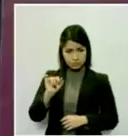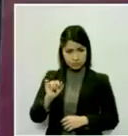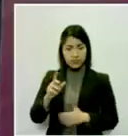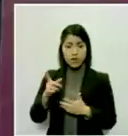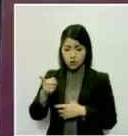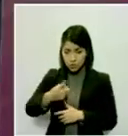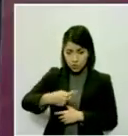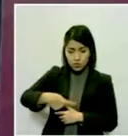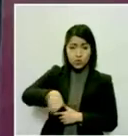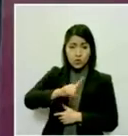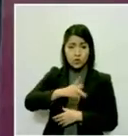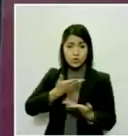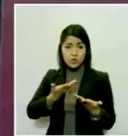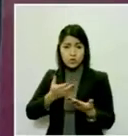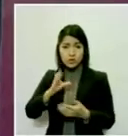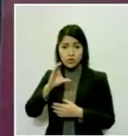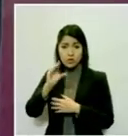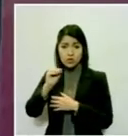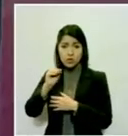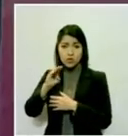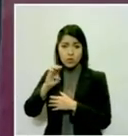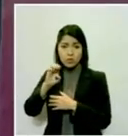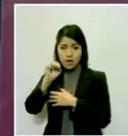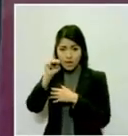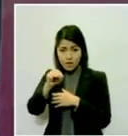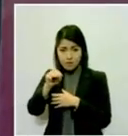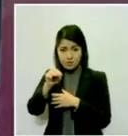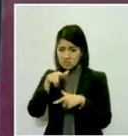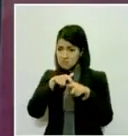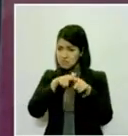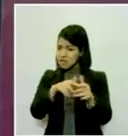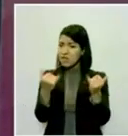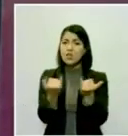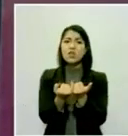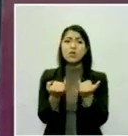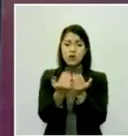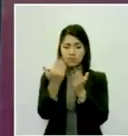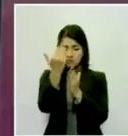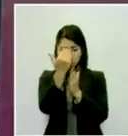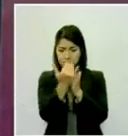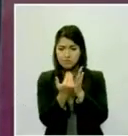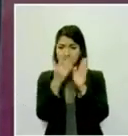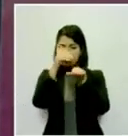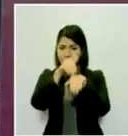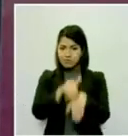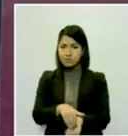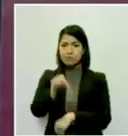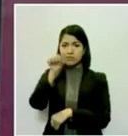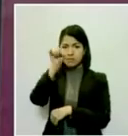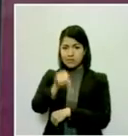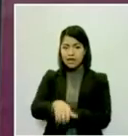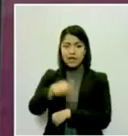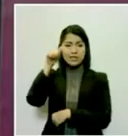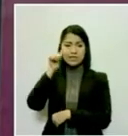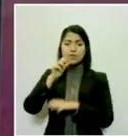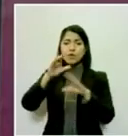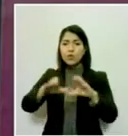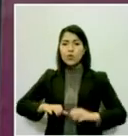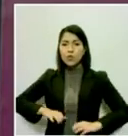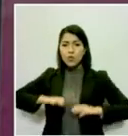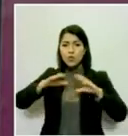Efectivamente, nosotros en Colegio de Bachilleres siguen estando vigentes todo el tiempo los